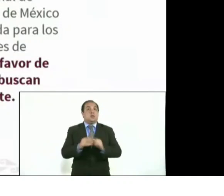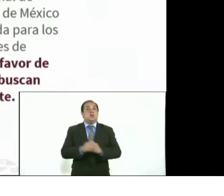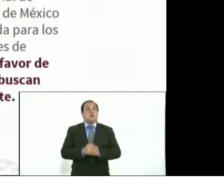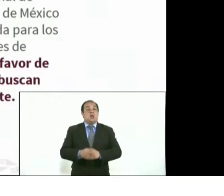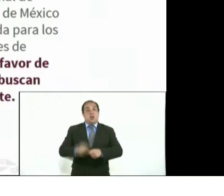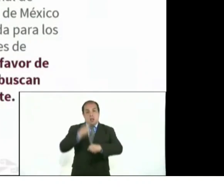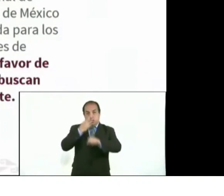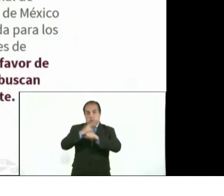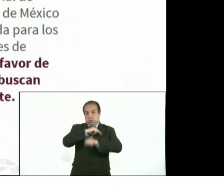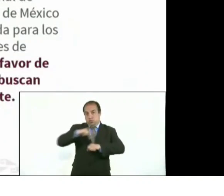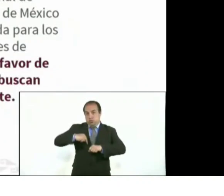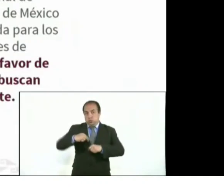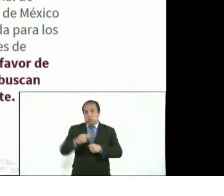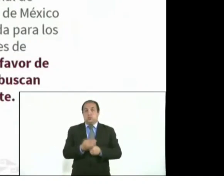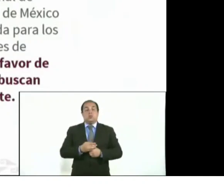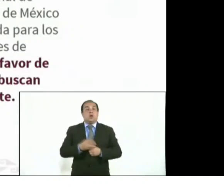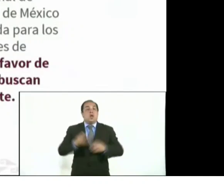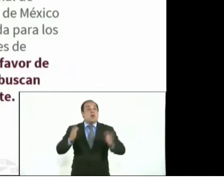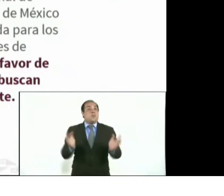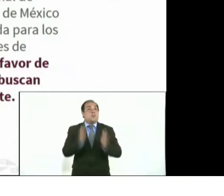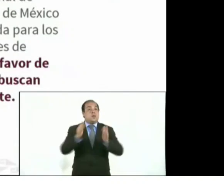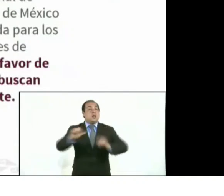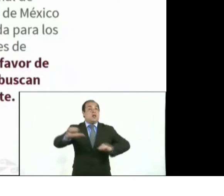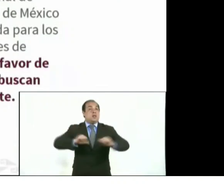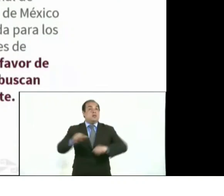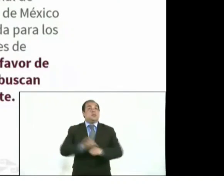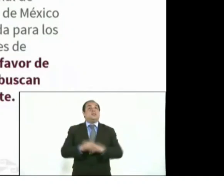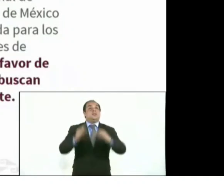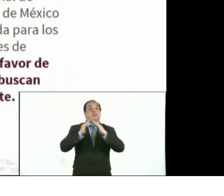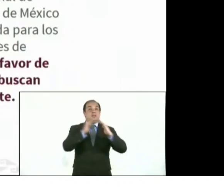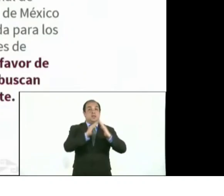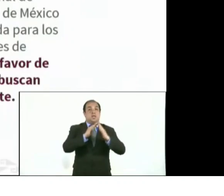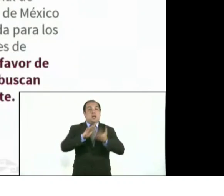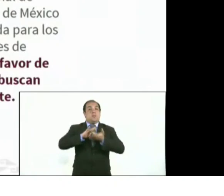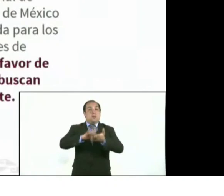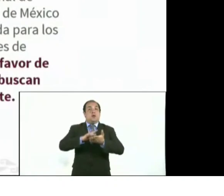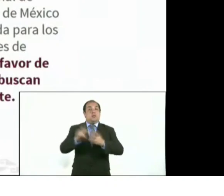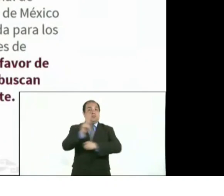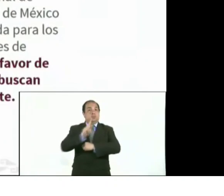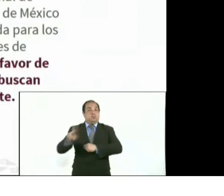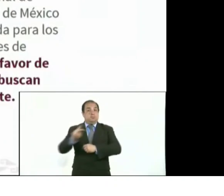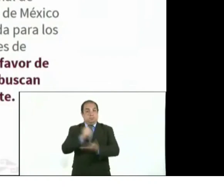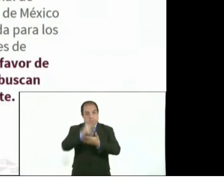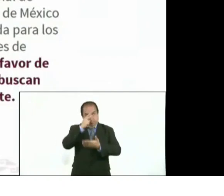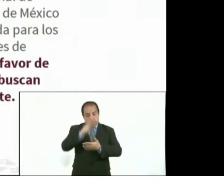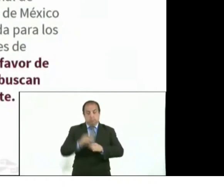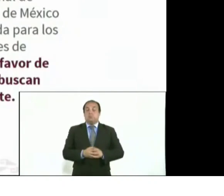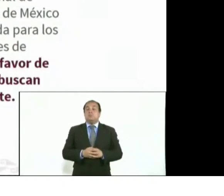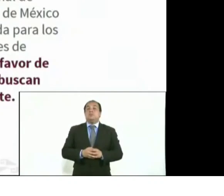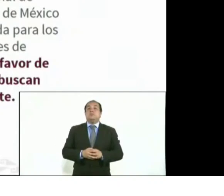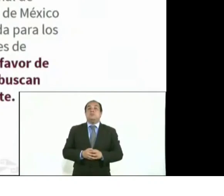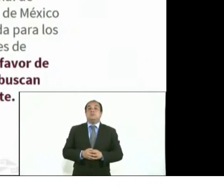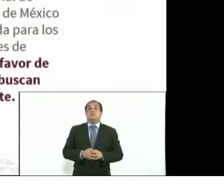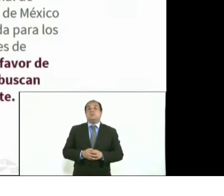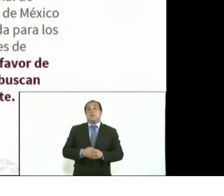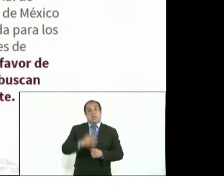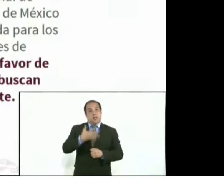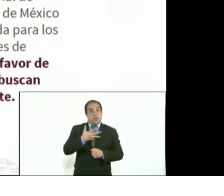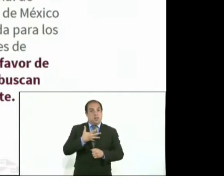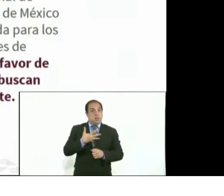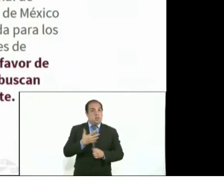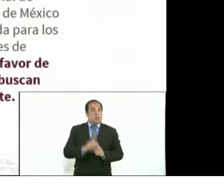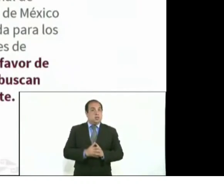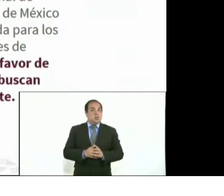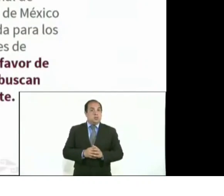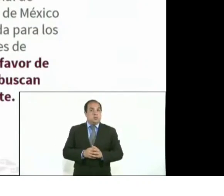atribuciones para impulsar acciones de vivienda en favor de los habitantes de la Ciudad de México, entre los que se encuentran, por